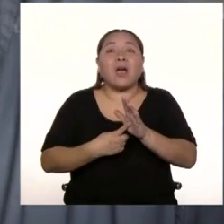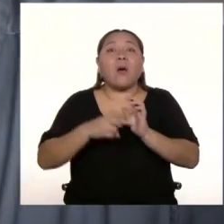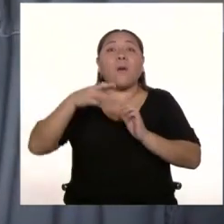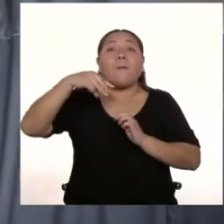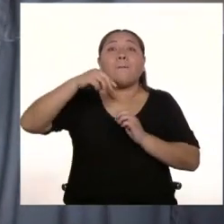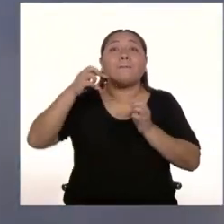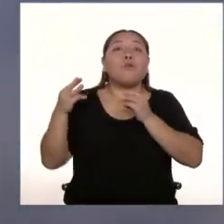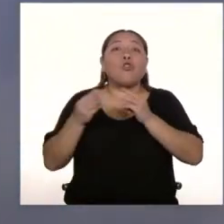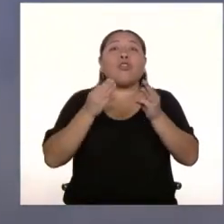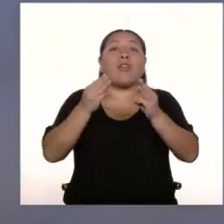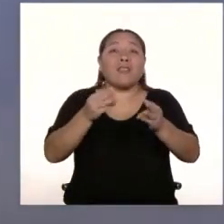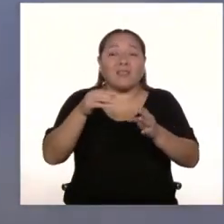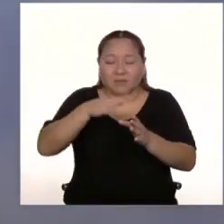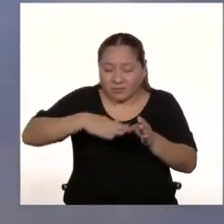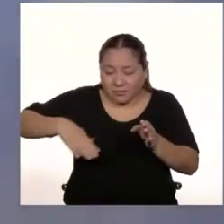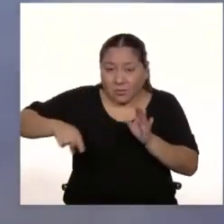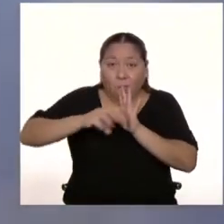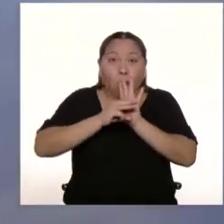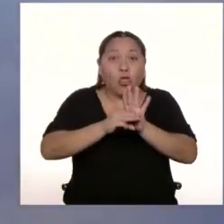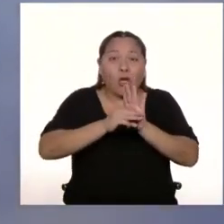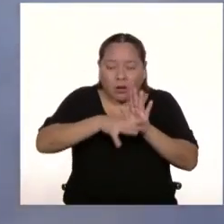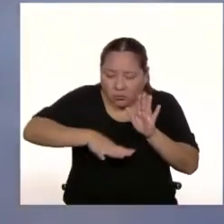otra escala.